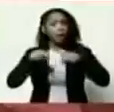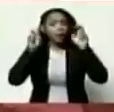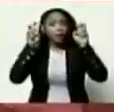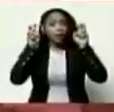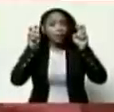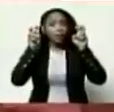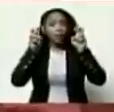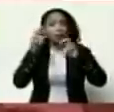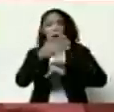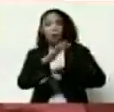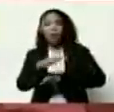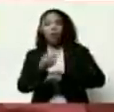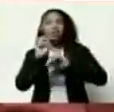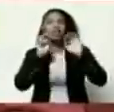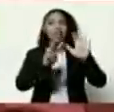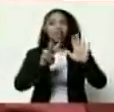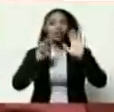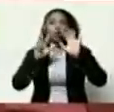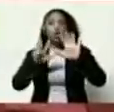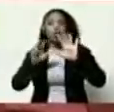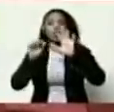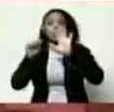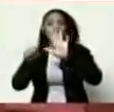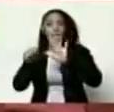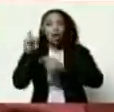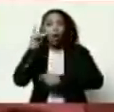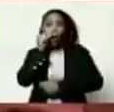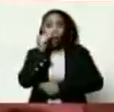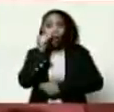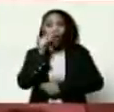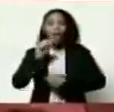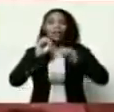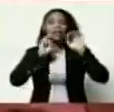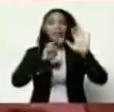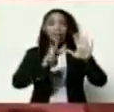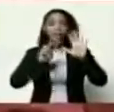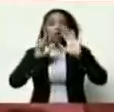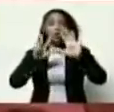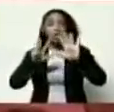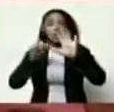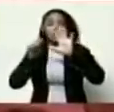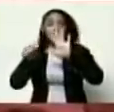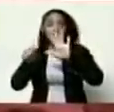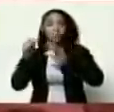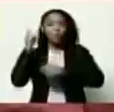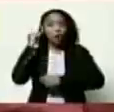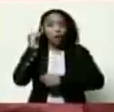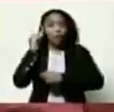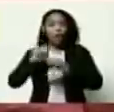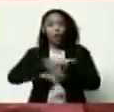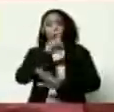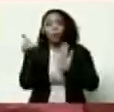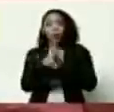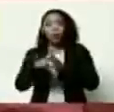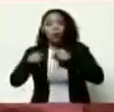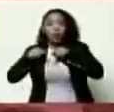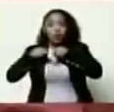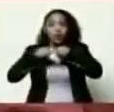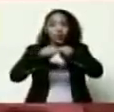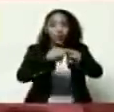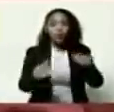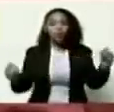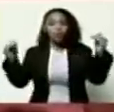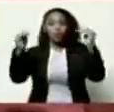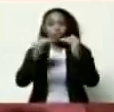exactamente, 786 hombres y 786 mujeres, paridad absoluta, igualdad